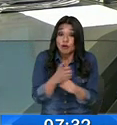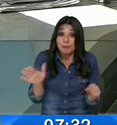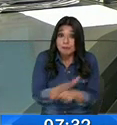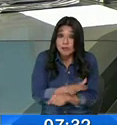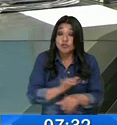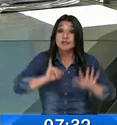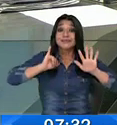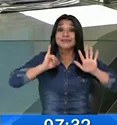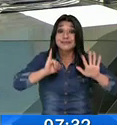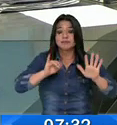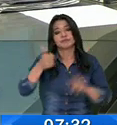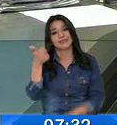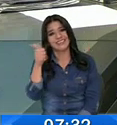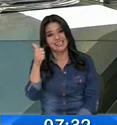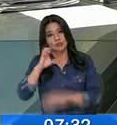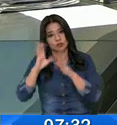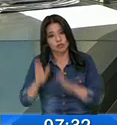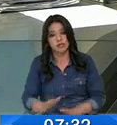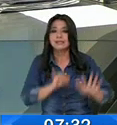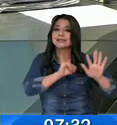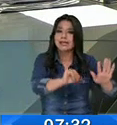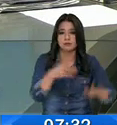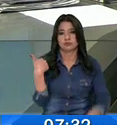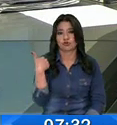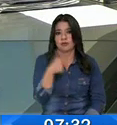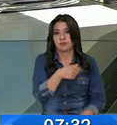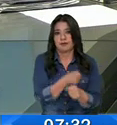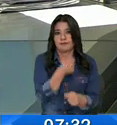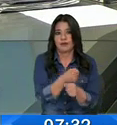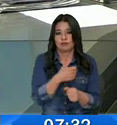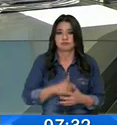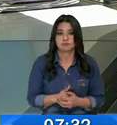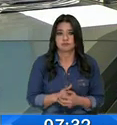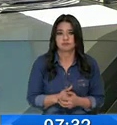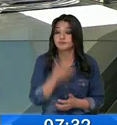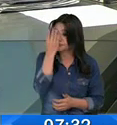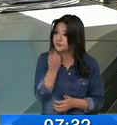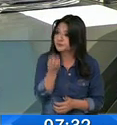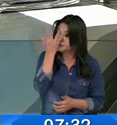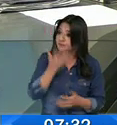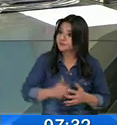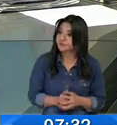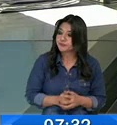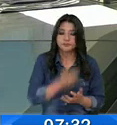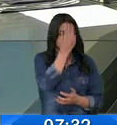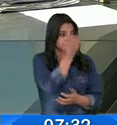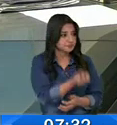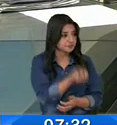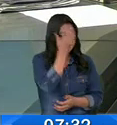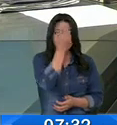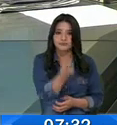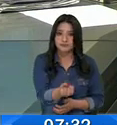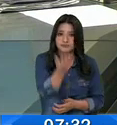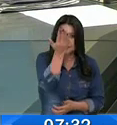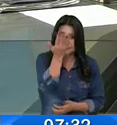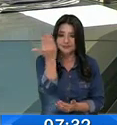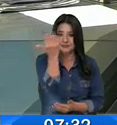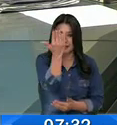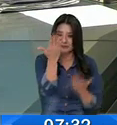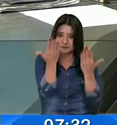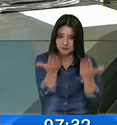seis de cada diez ecuatorianos no tienen pleno empleo muy buen día buenos días miguel buenos días a sus